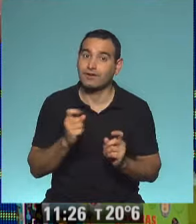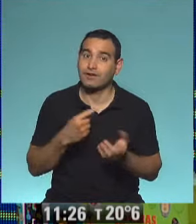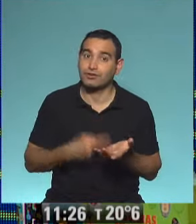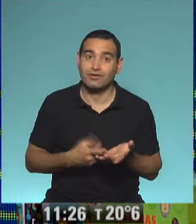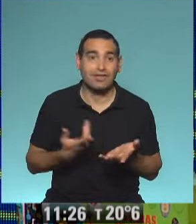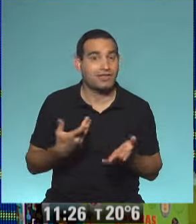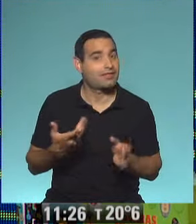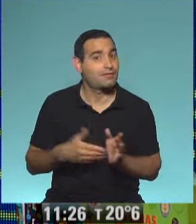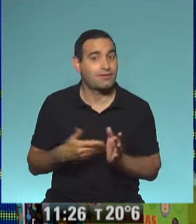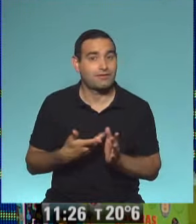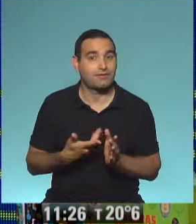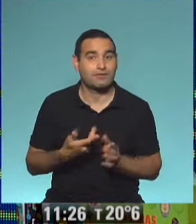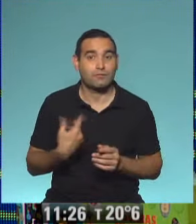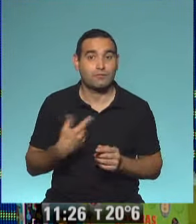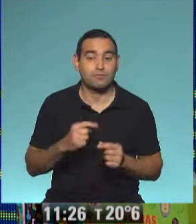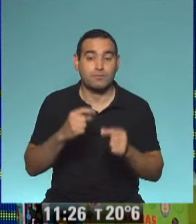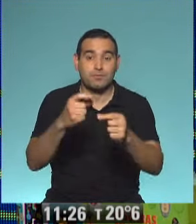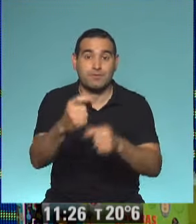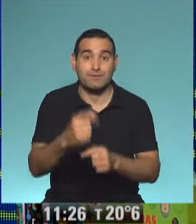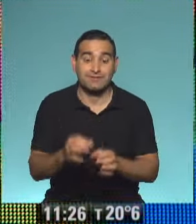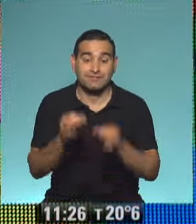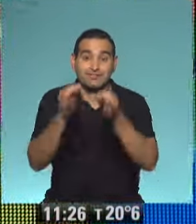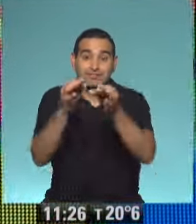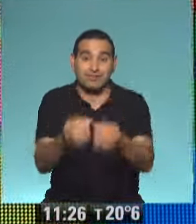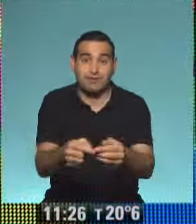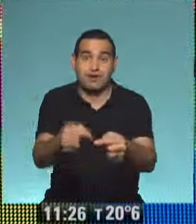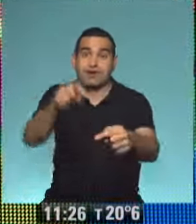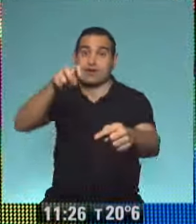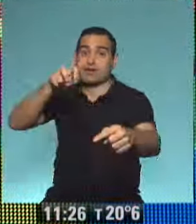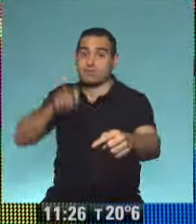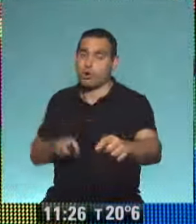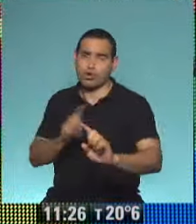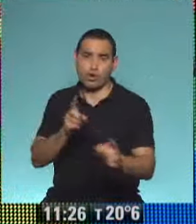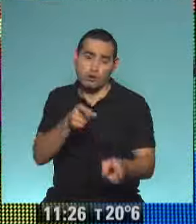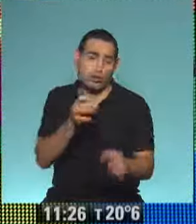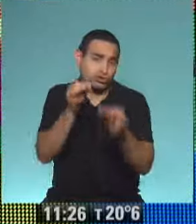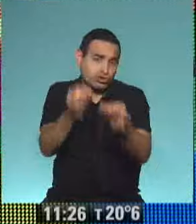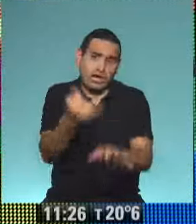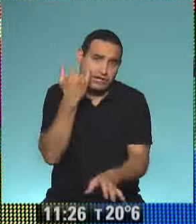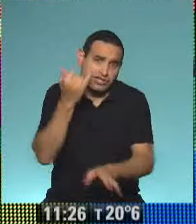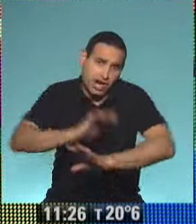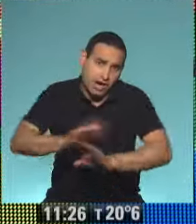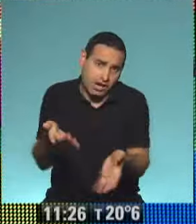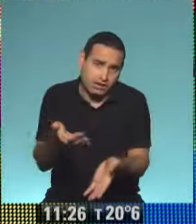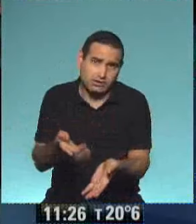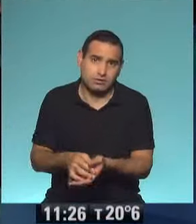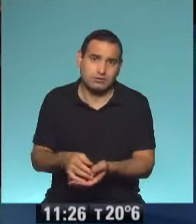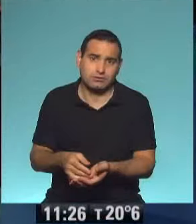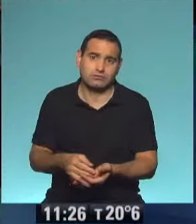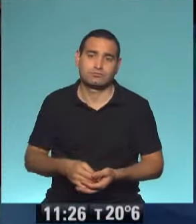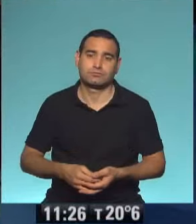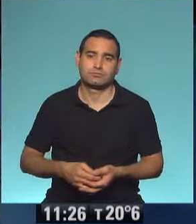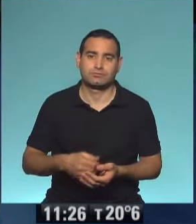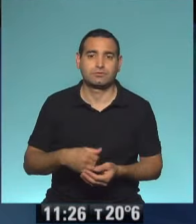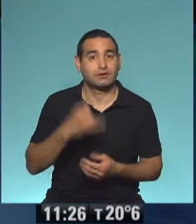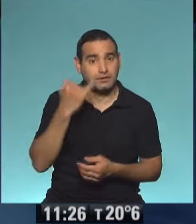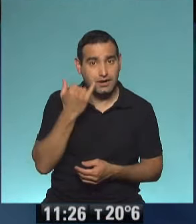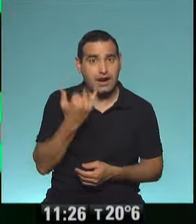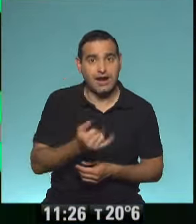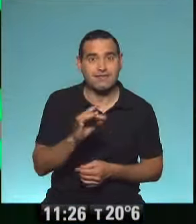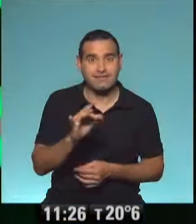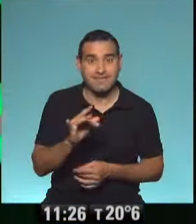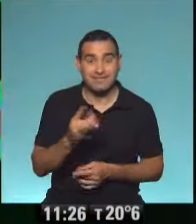ser exacto o si cuando llegás rebotás. No, dice, no, para mí, si llegaste al último, llegaste. Ya porque está. Ya pusimos además lo muy difícil